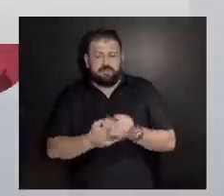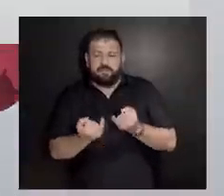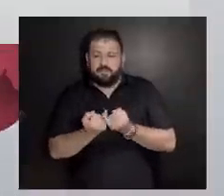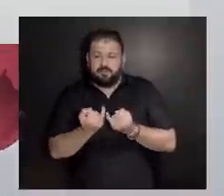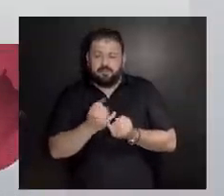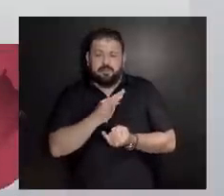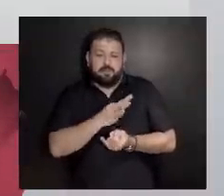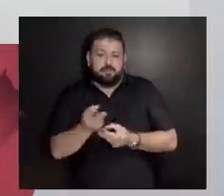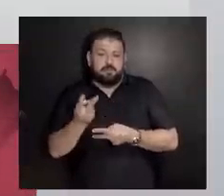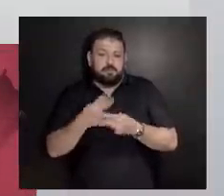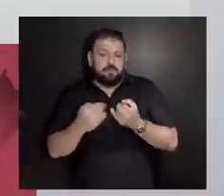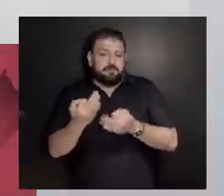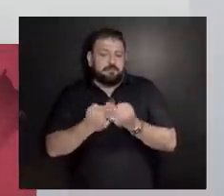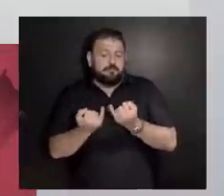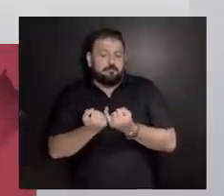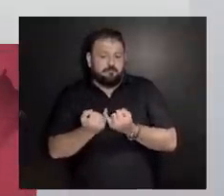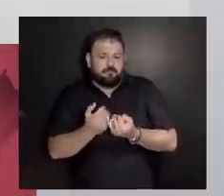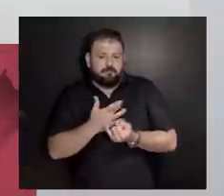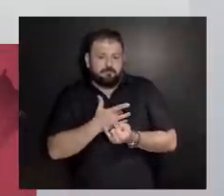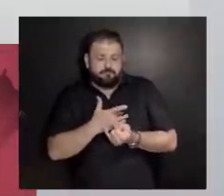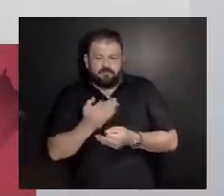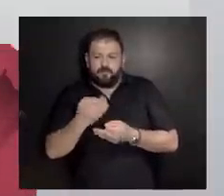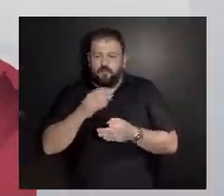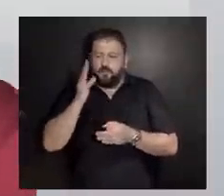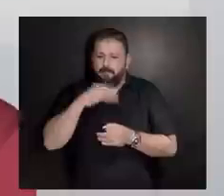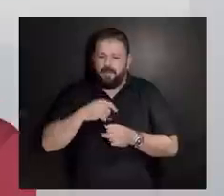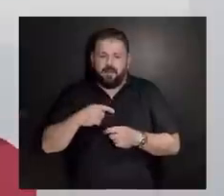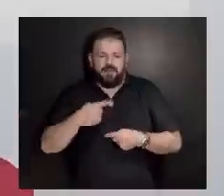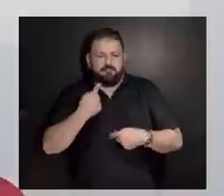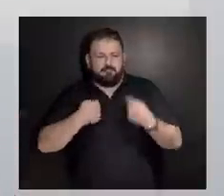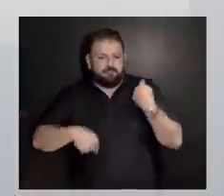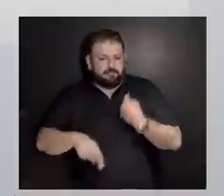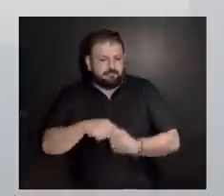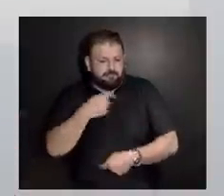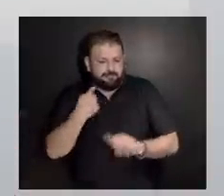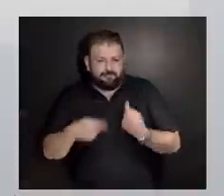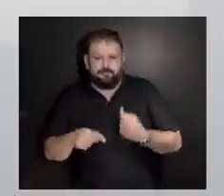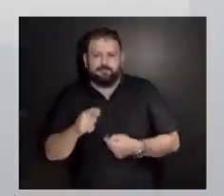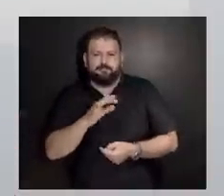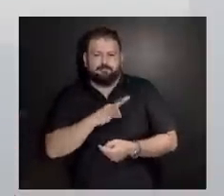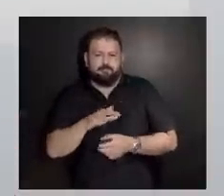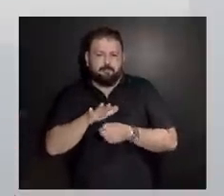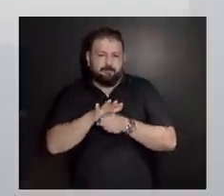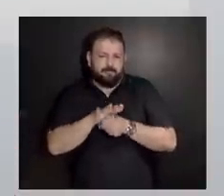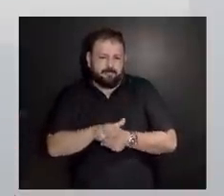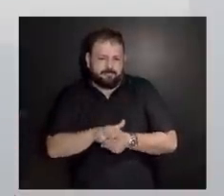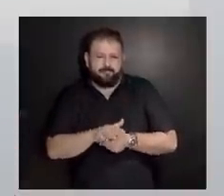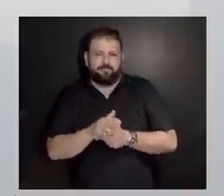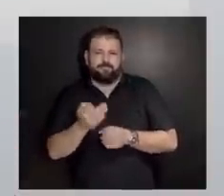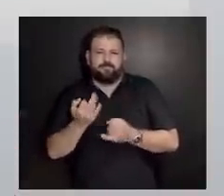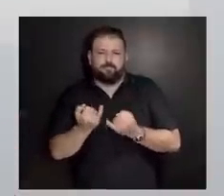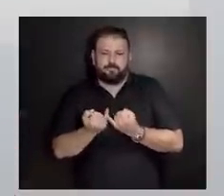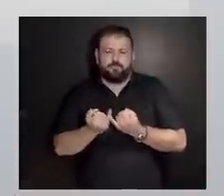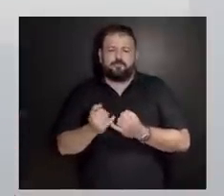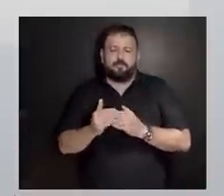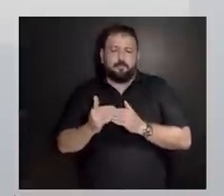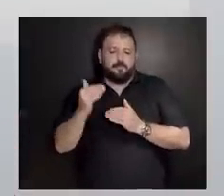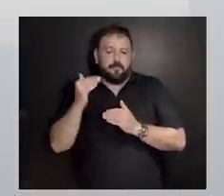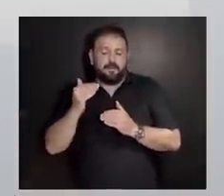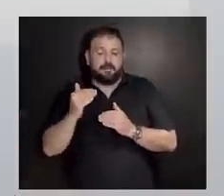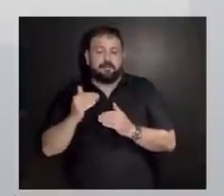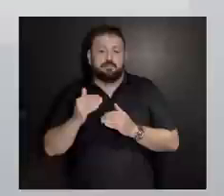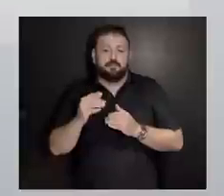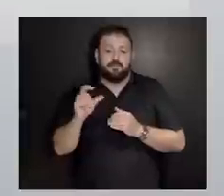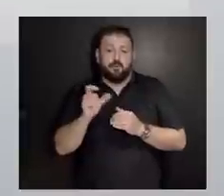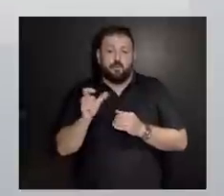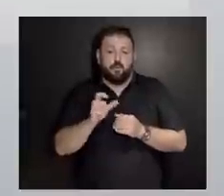problemas cardiovasculares, como mala circulación, presiones arterial elevada, etcétera,